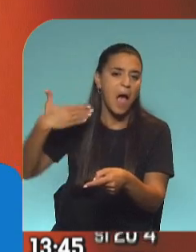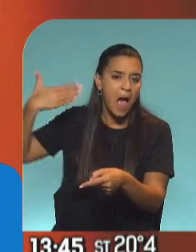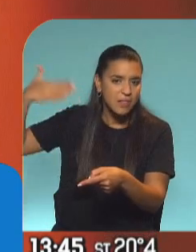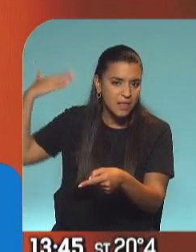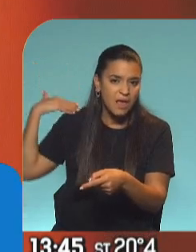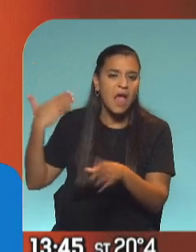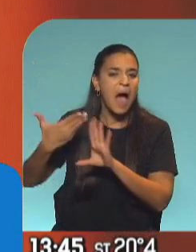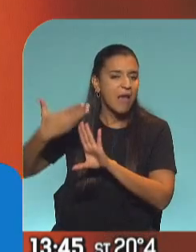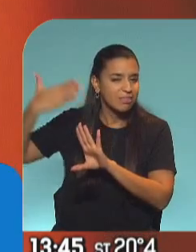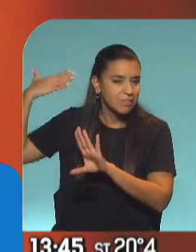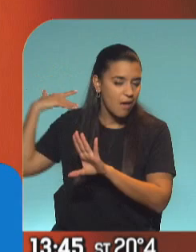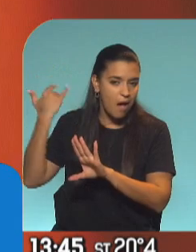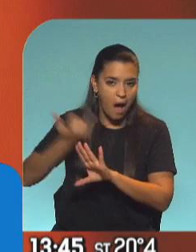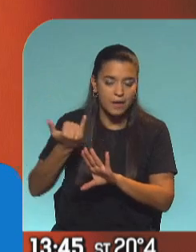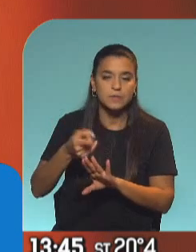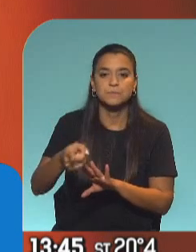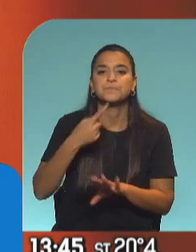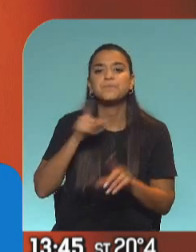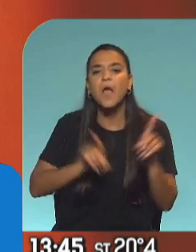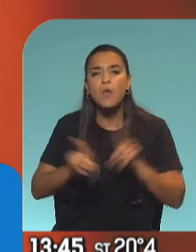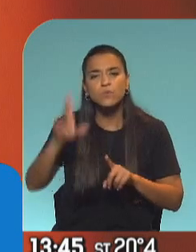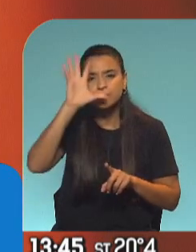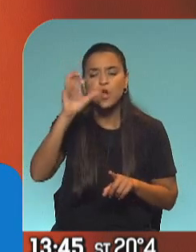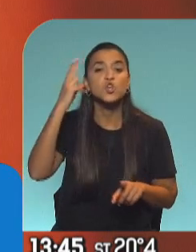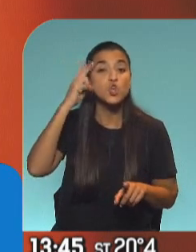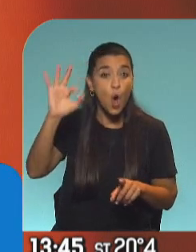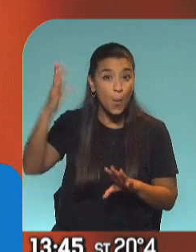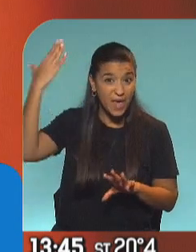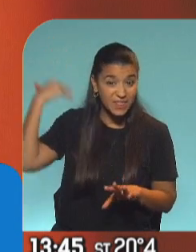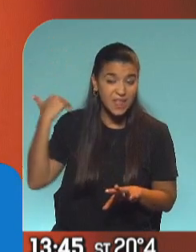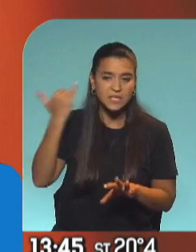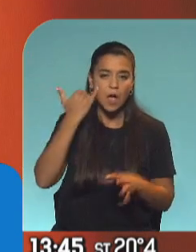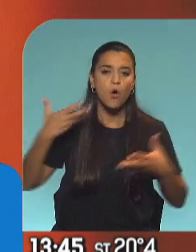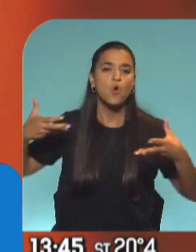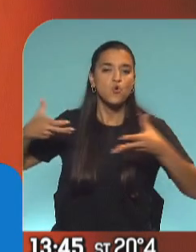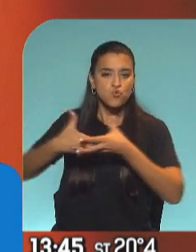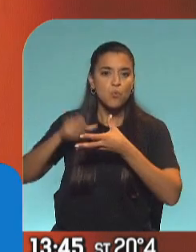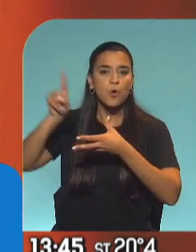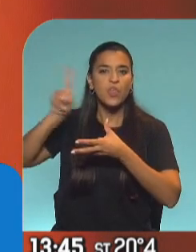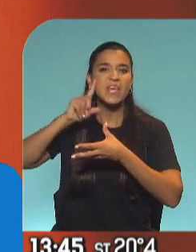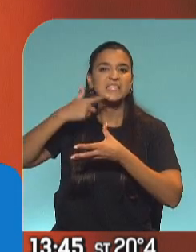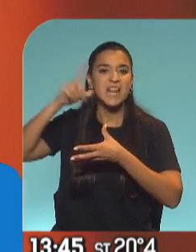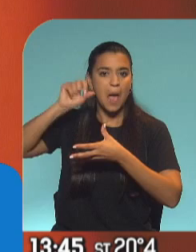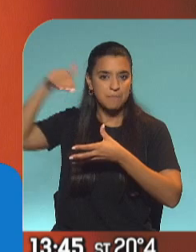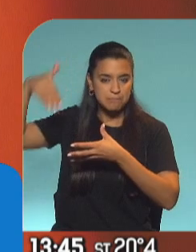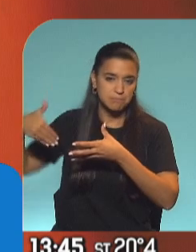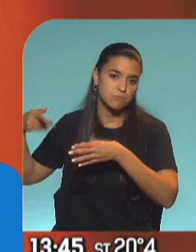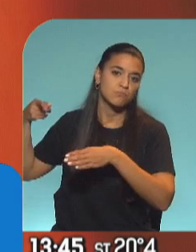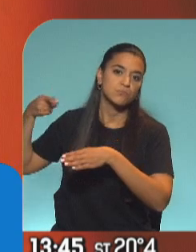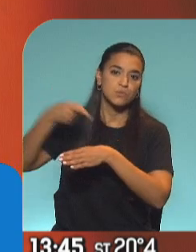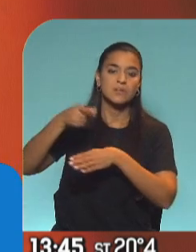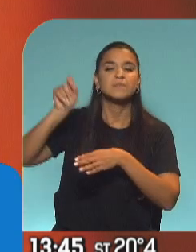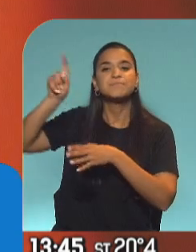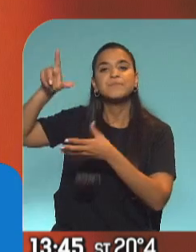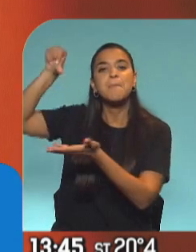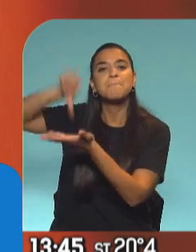que viene de antes. Inclusive algunos recordaban que ya en los 90 hubo grupos islamistas de